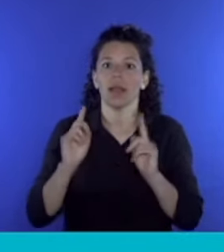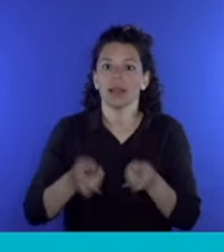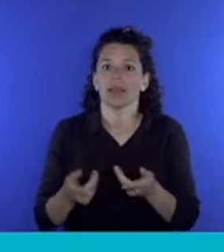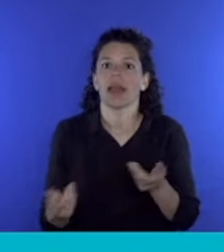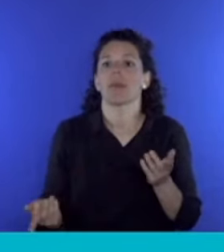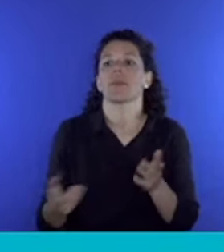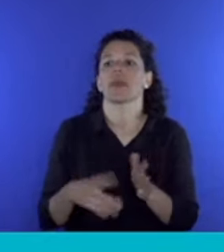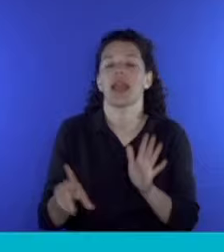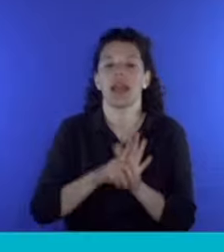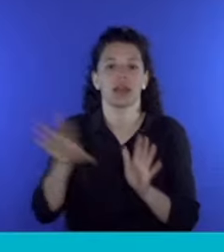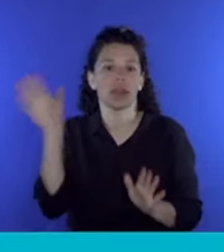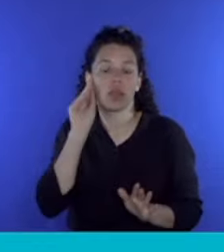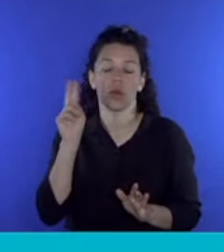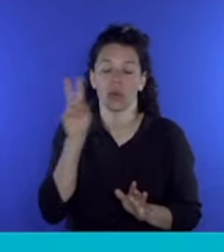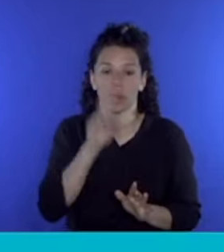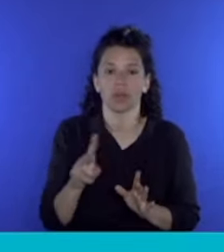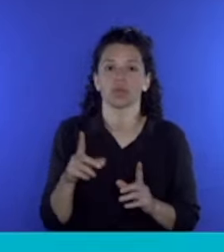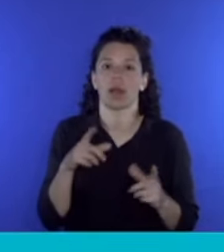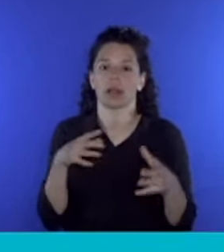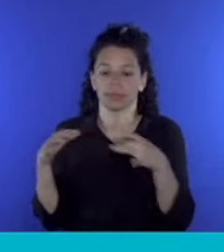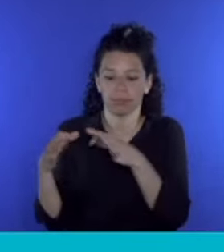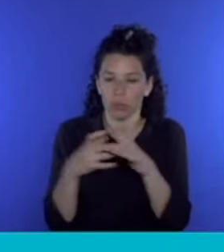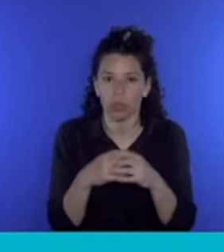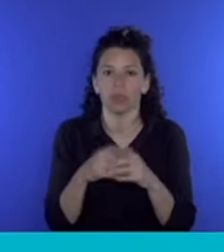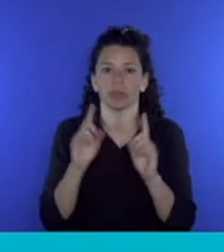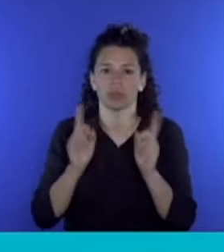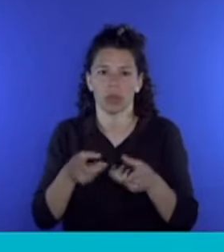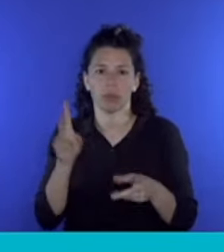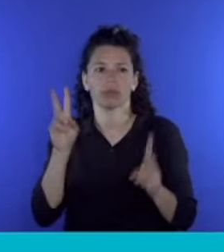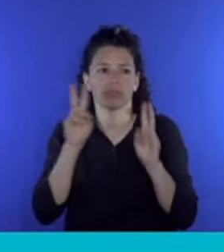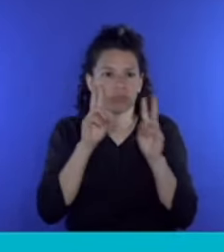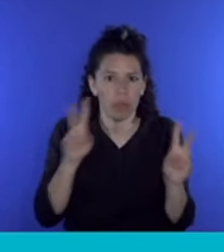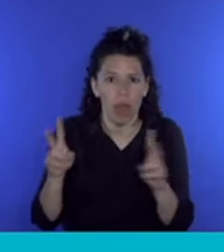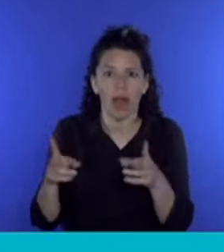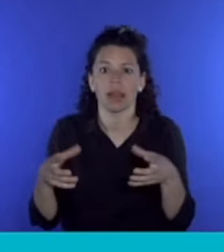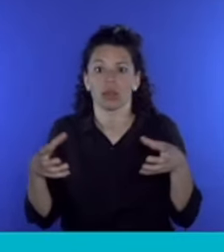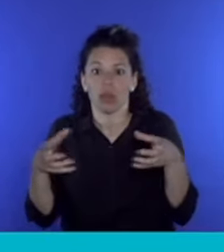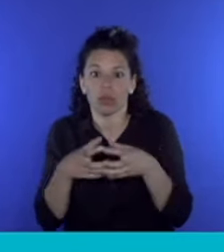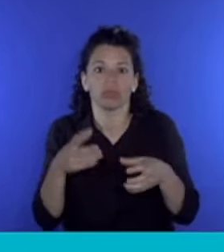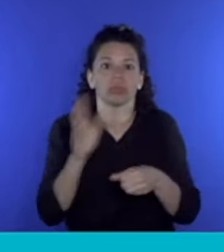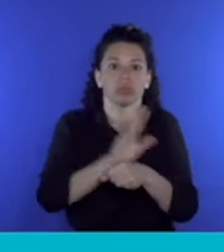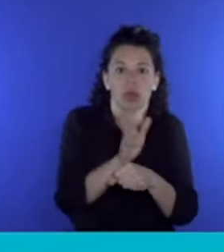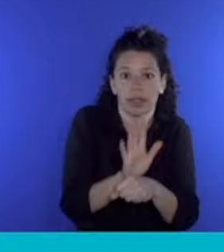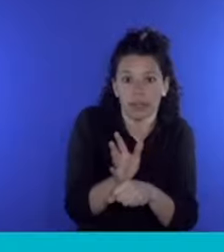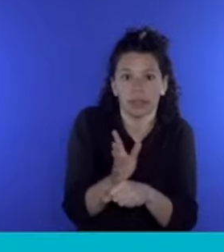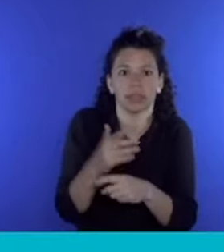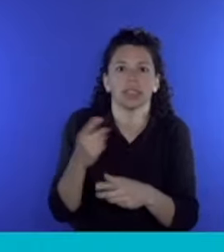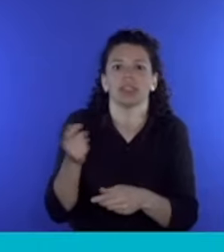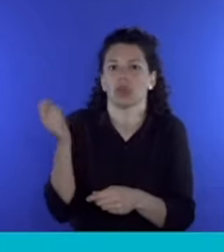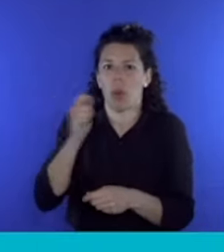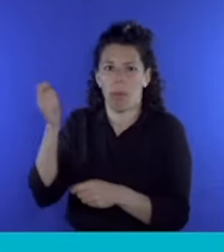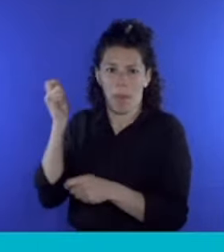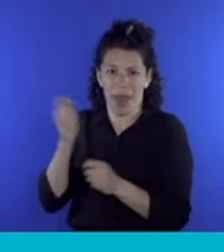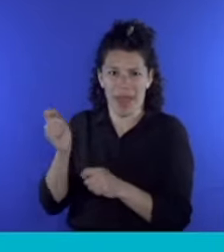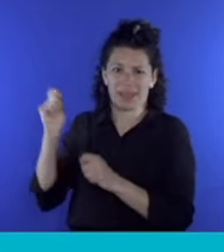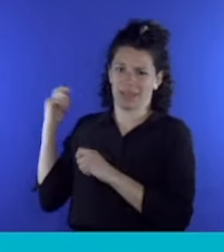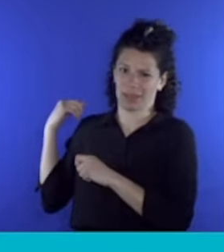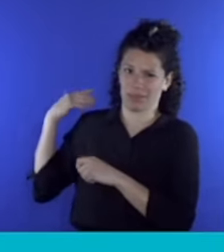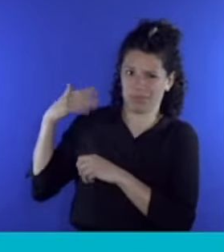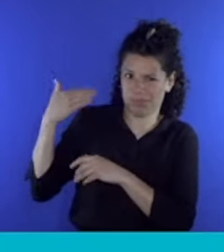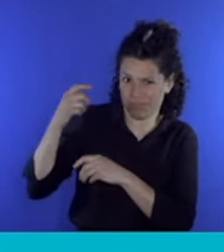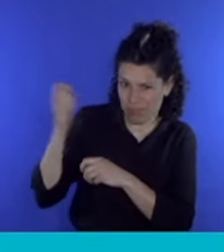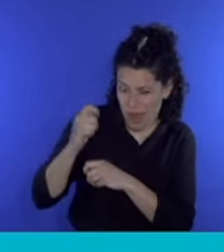y hemos escuchado a los al colectivo de artistas durante todos estos meses también nos hemos reunido individualmente